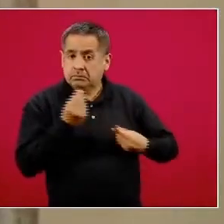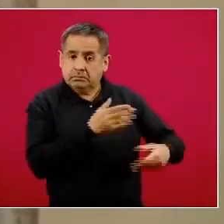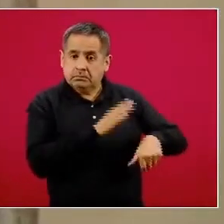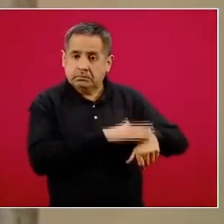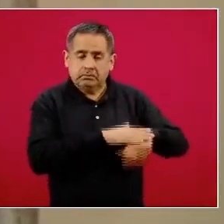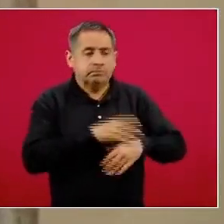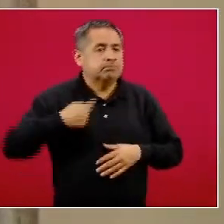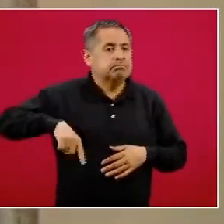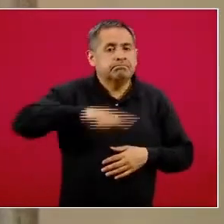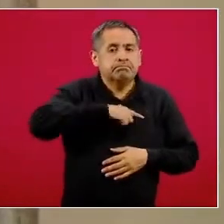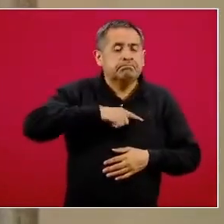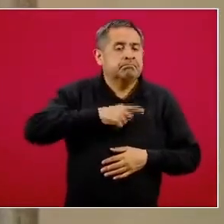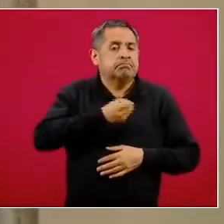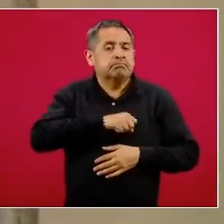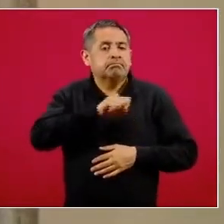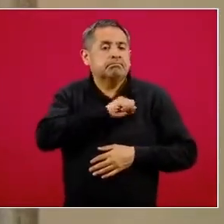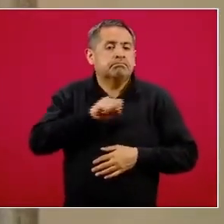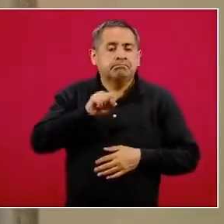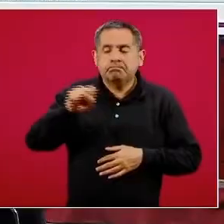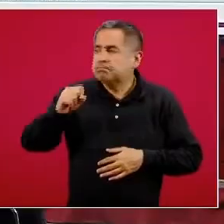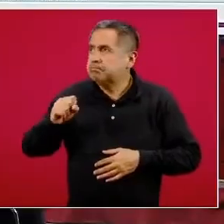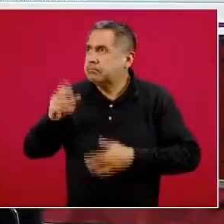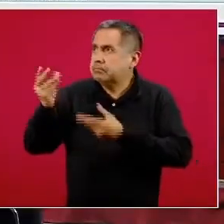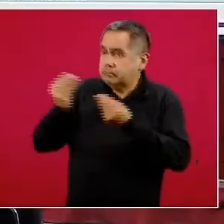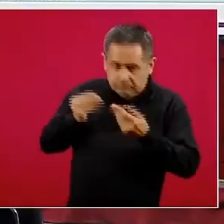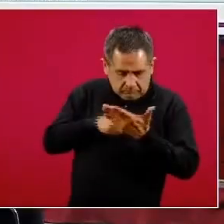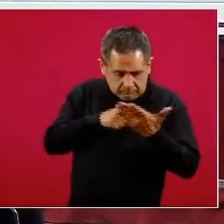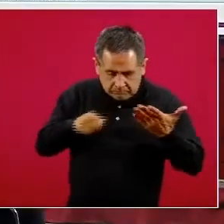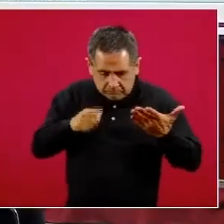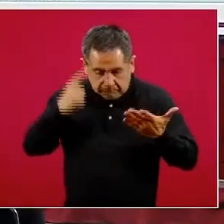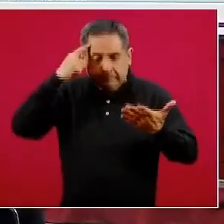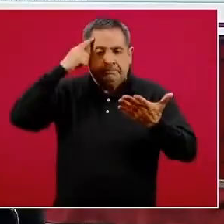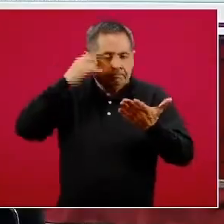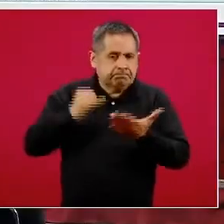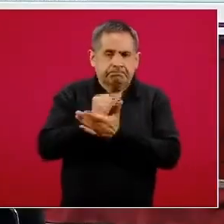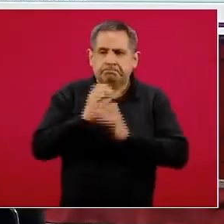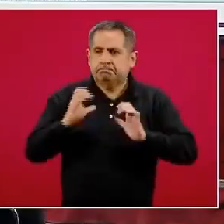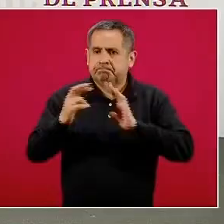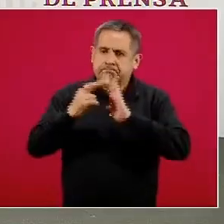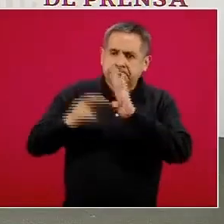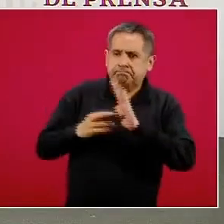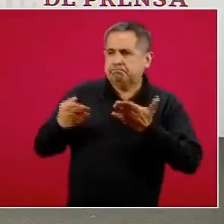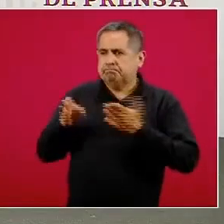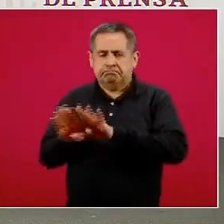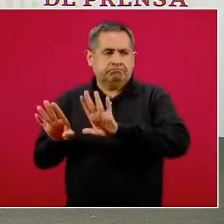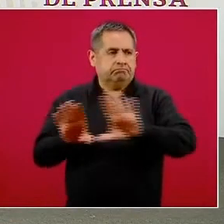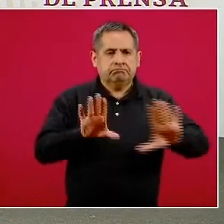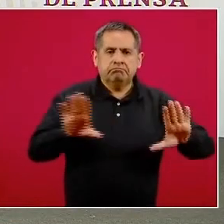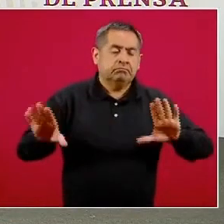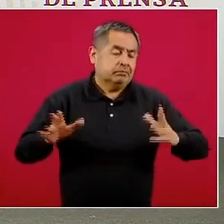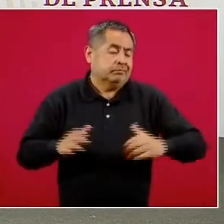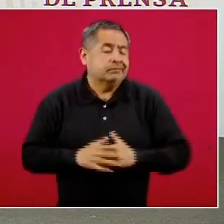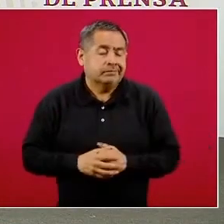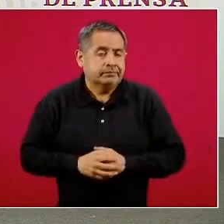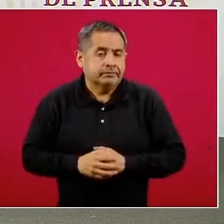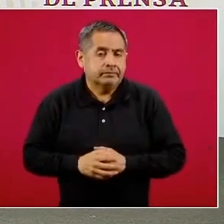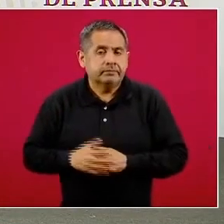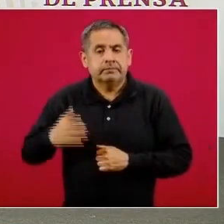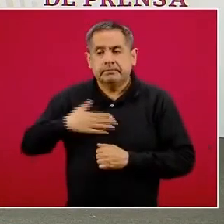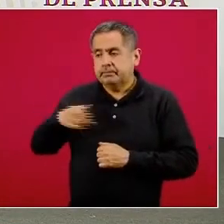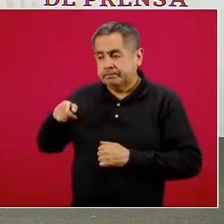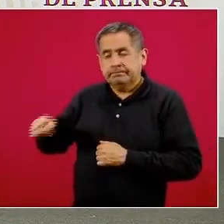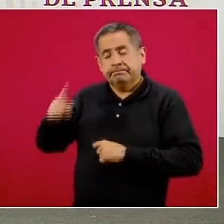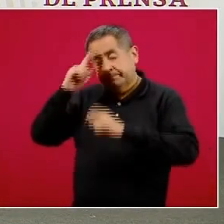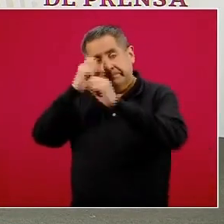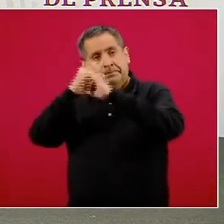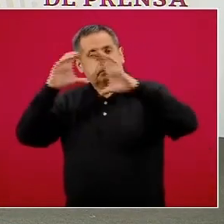señal para los tomadores de decisiones y para poder implementar las acciones que correspondan. ¿Cuál es la visión de la UIES?